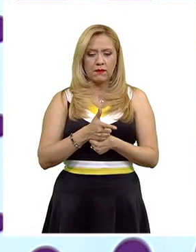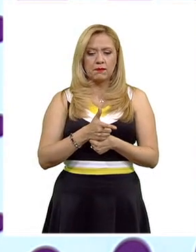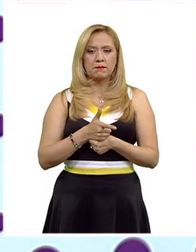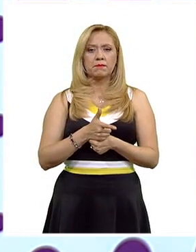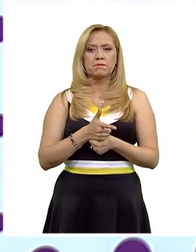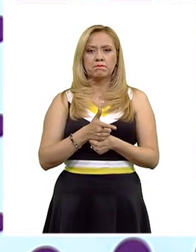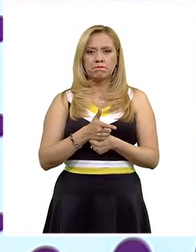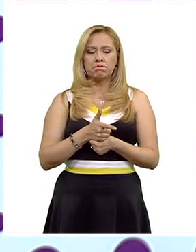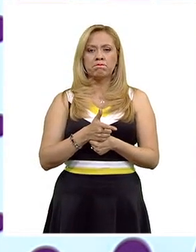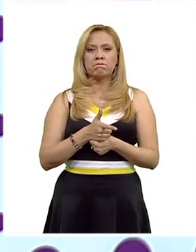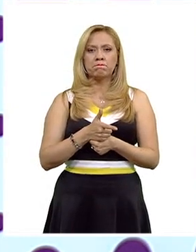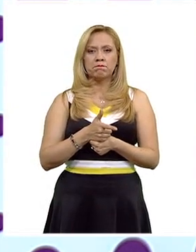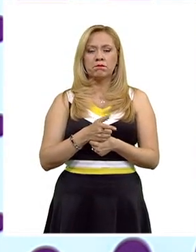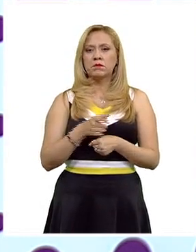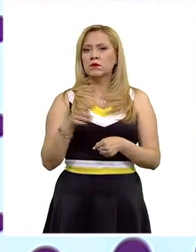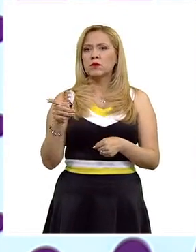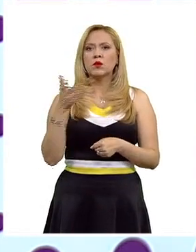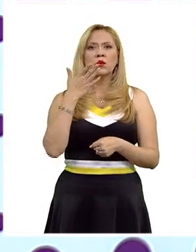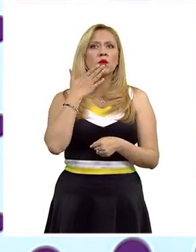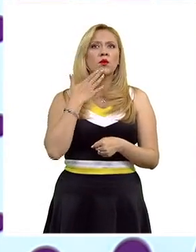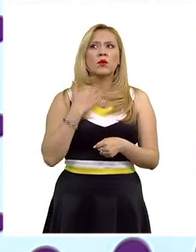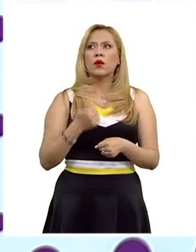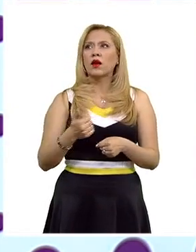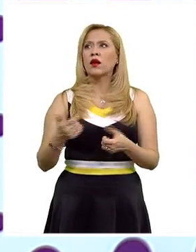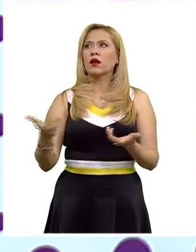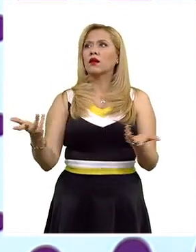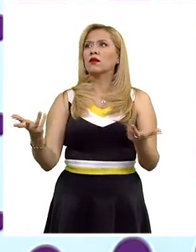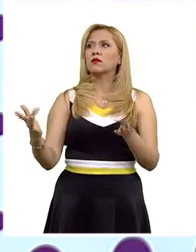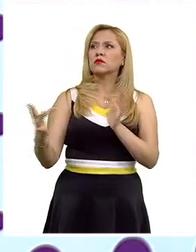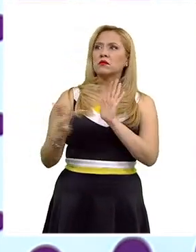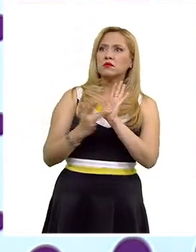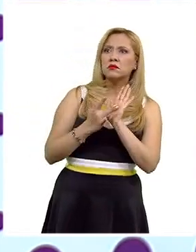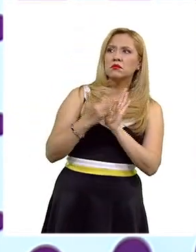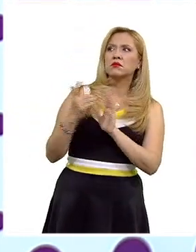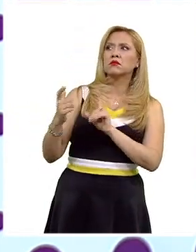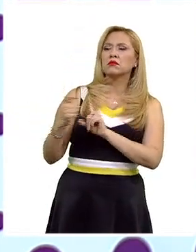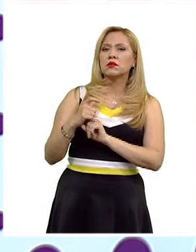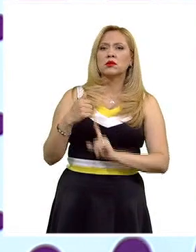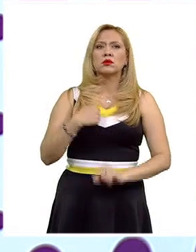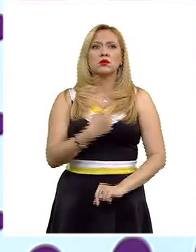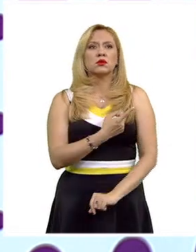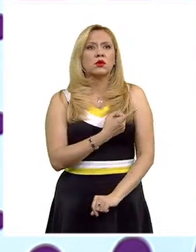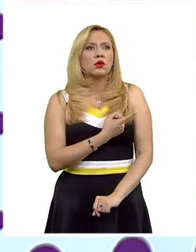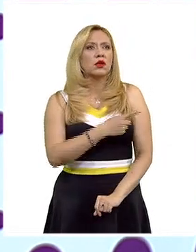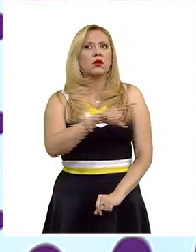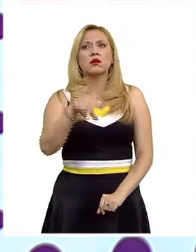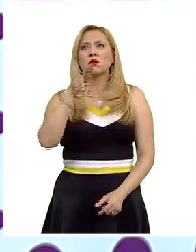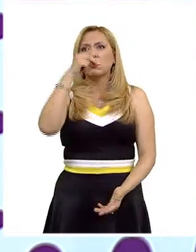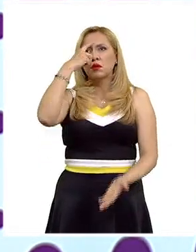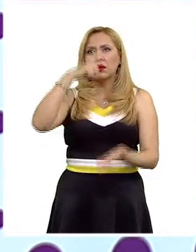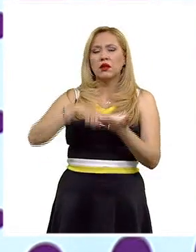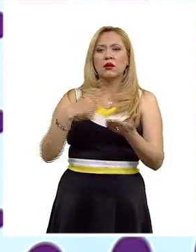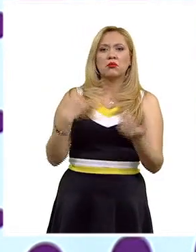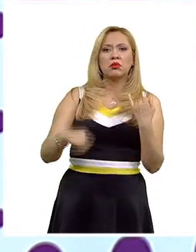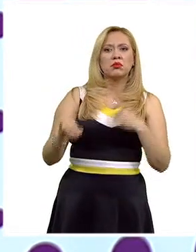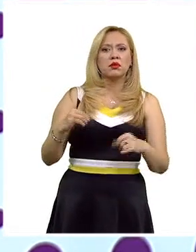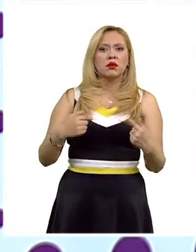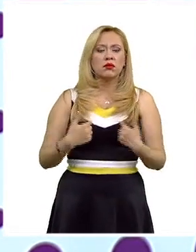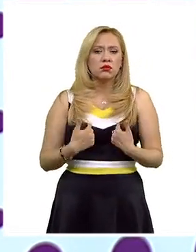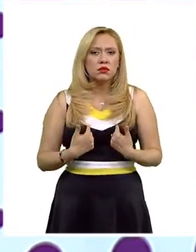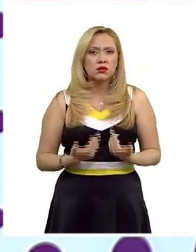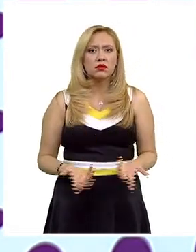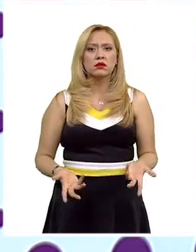te percatas de que no hay estos mecanismos de acompañamiento, que estás sola, que no te van a creer, ¿no? Sumado a esto que